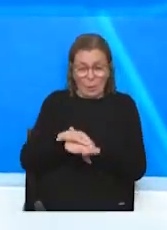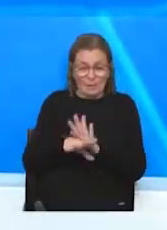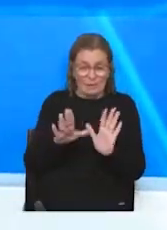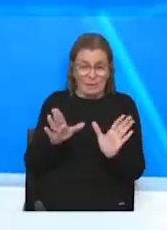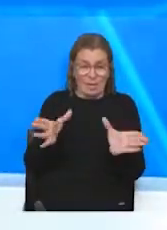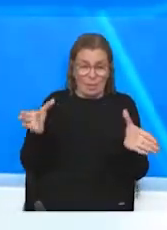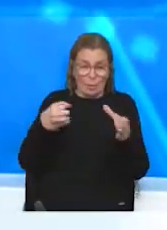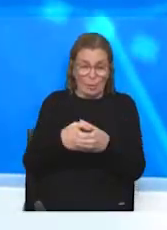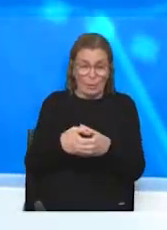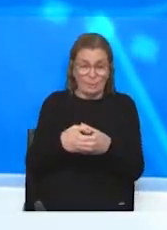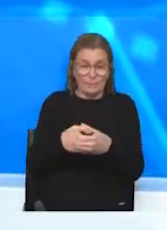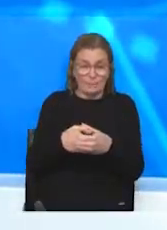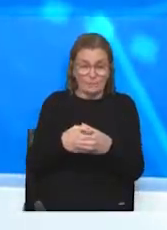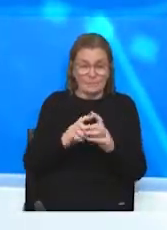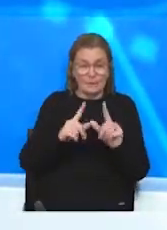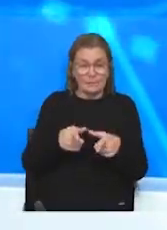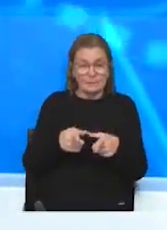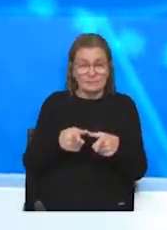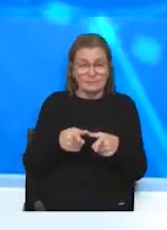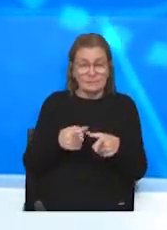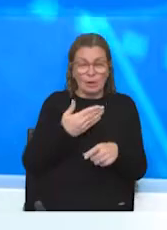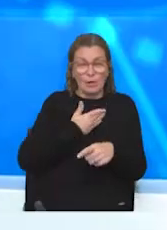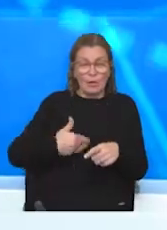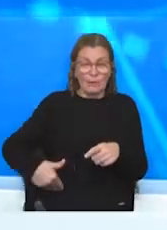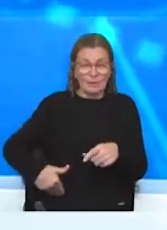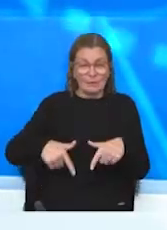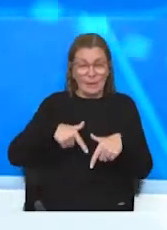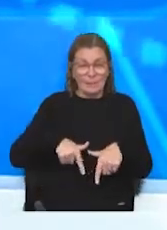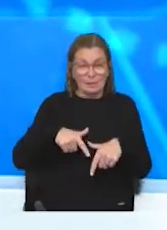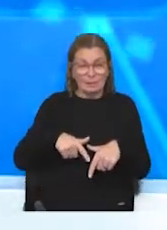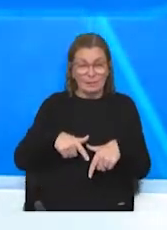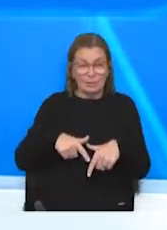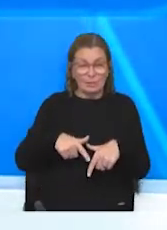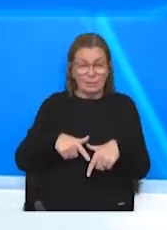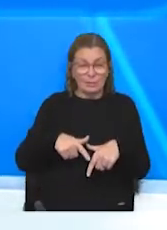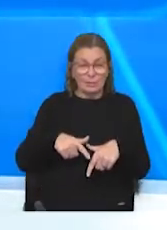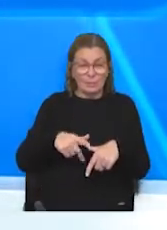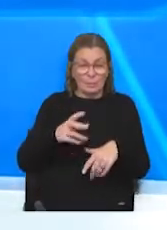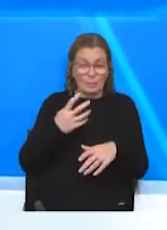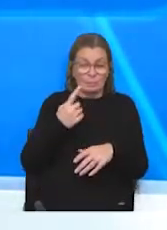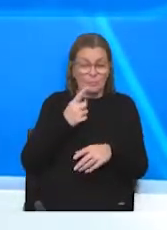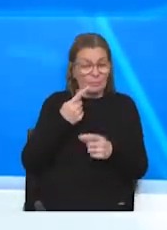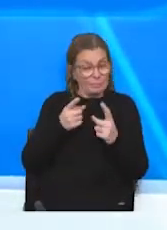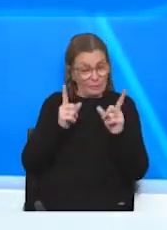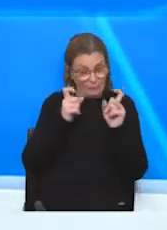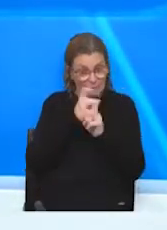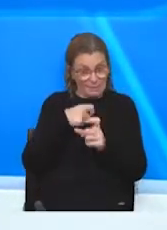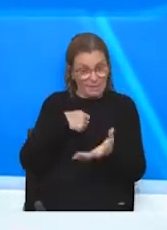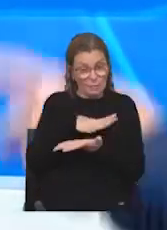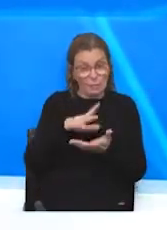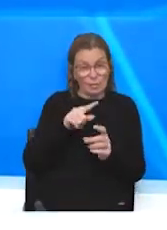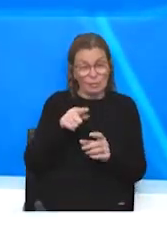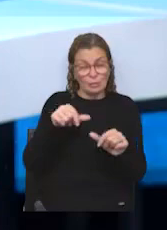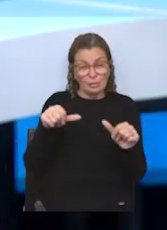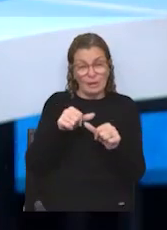este eh Y al al gobierno y al ministro de la época en un lugar este punto de vista ético muy comprometedor porque esas cosas no se hacen